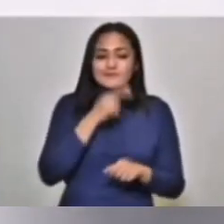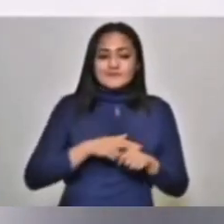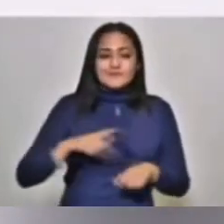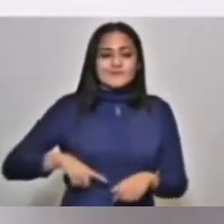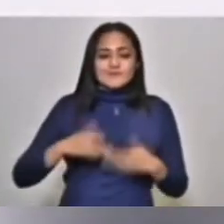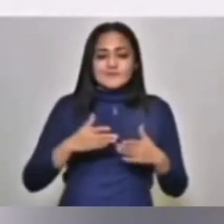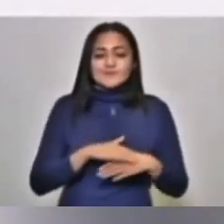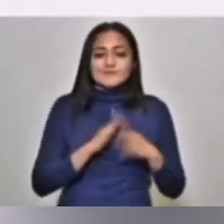gobernación